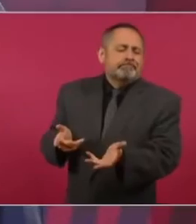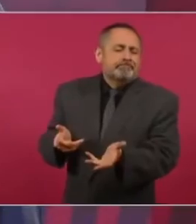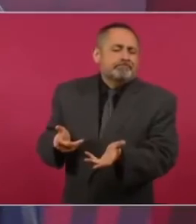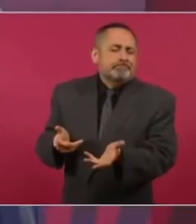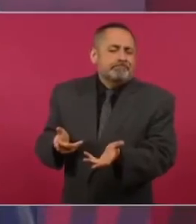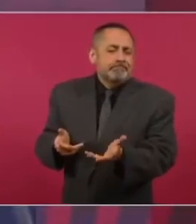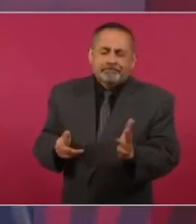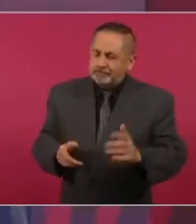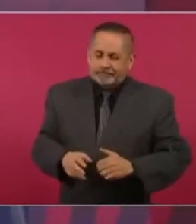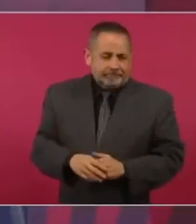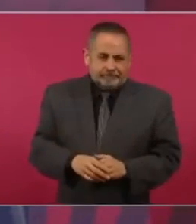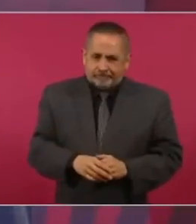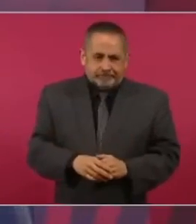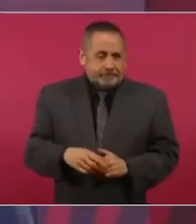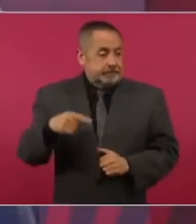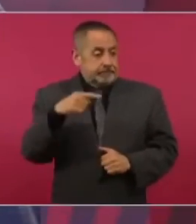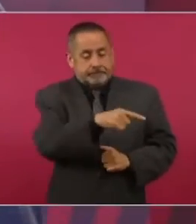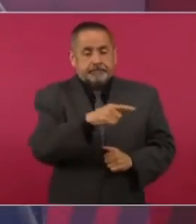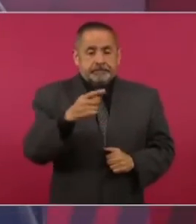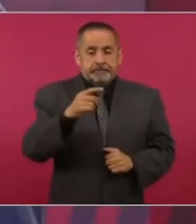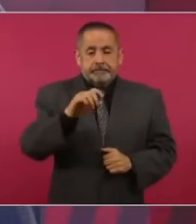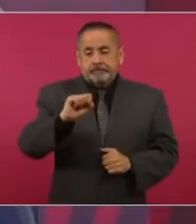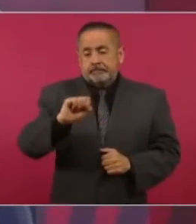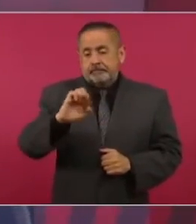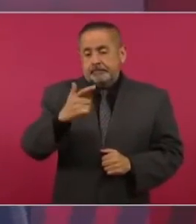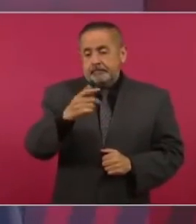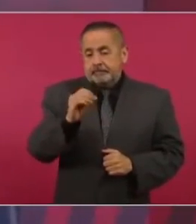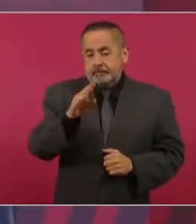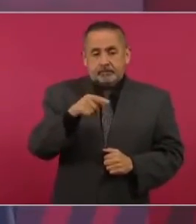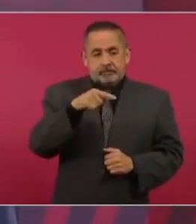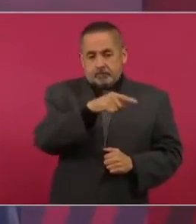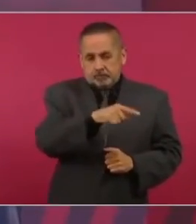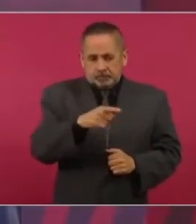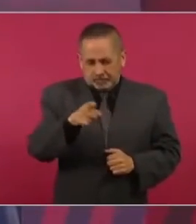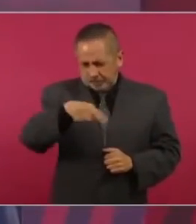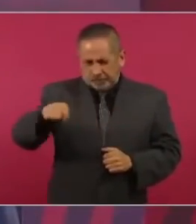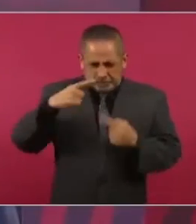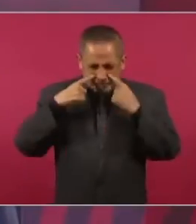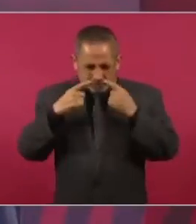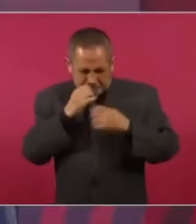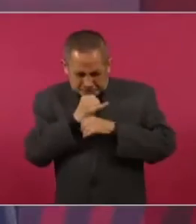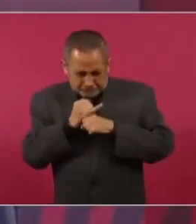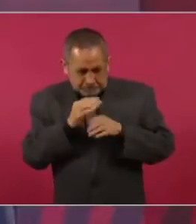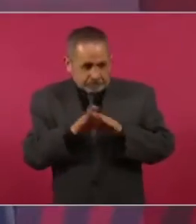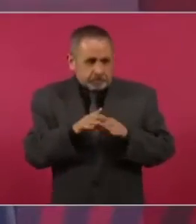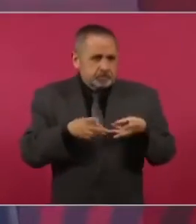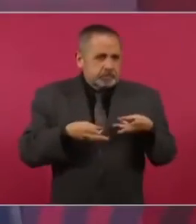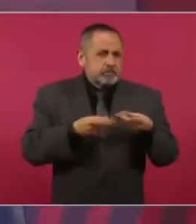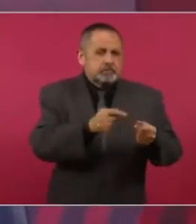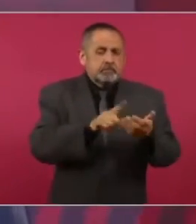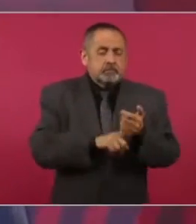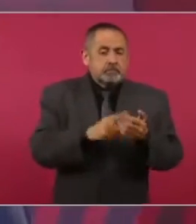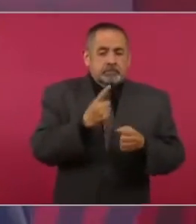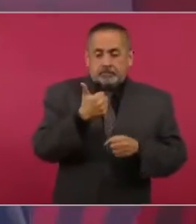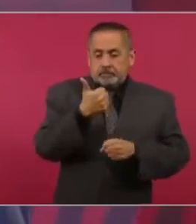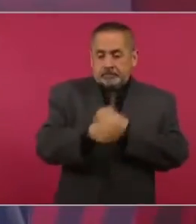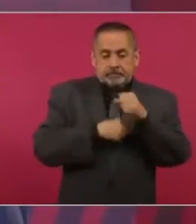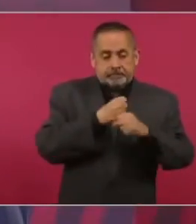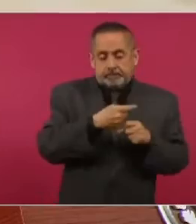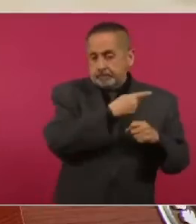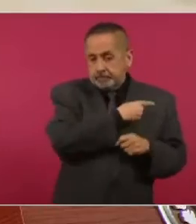Pero eso sí, en Gobernación, si hacen el análisis del manejo del presupuesto de todo el sexenio